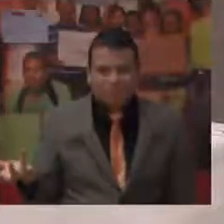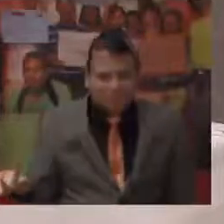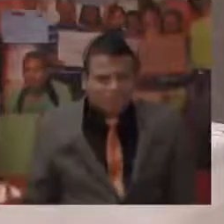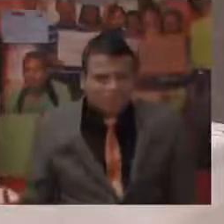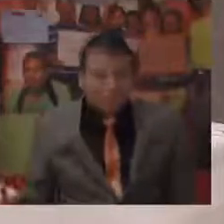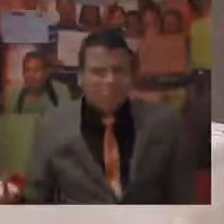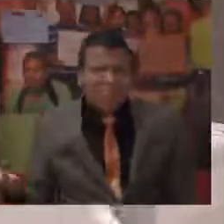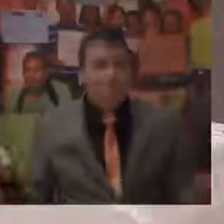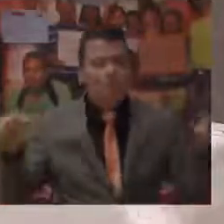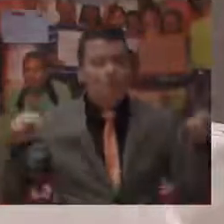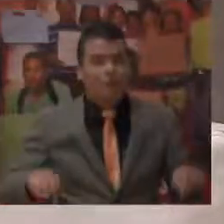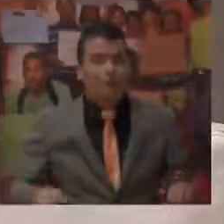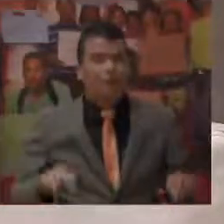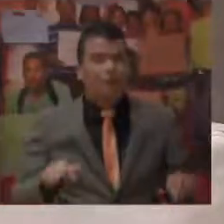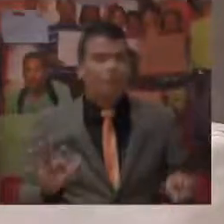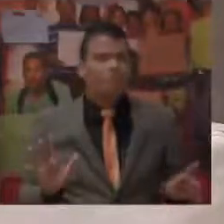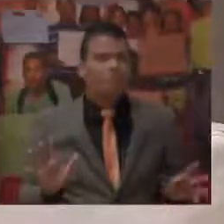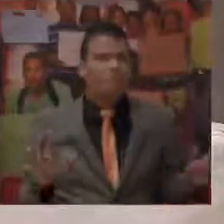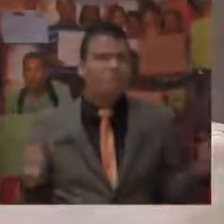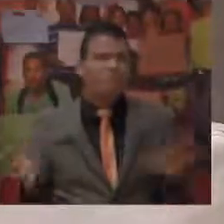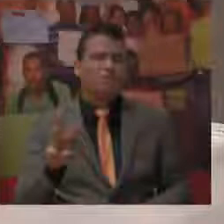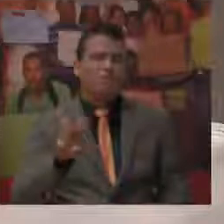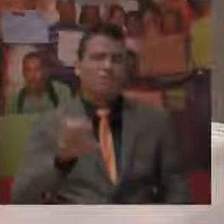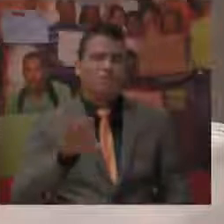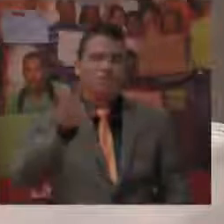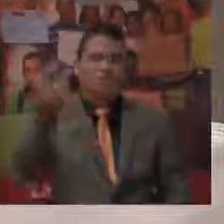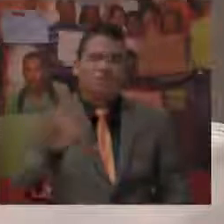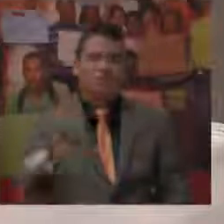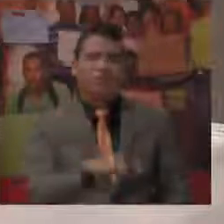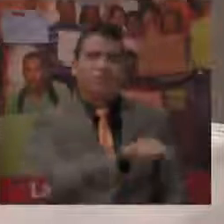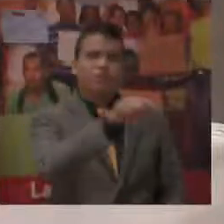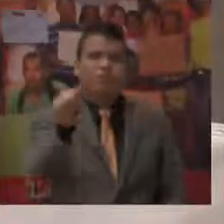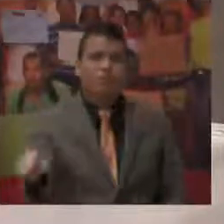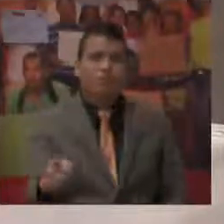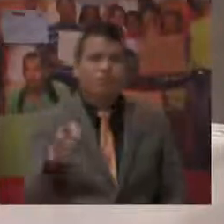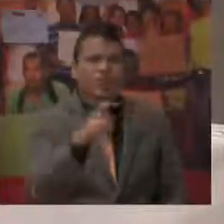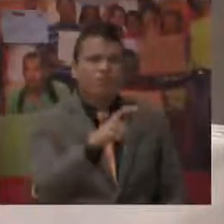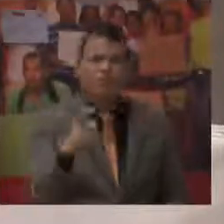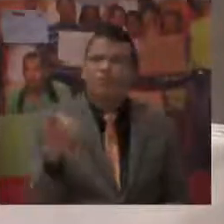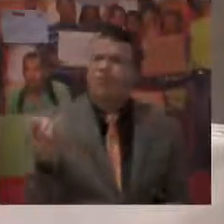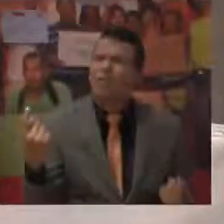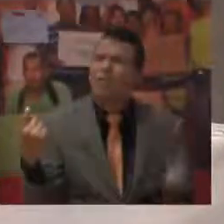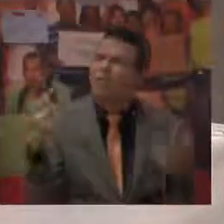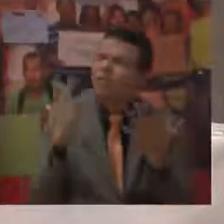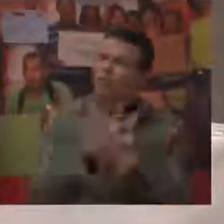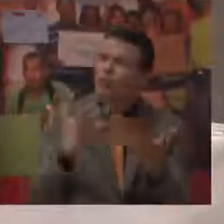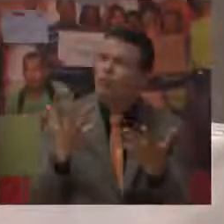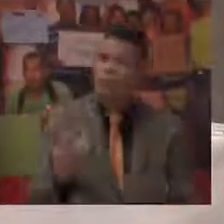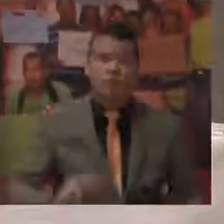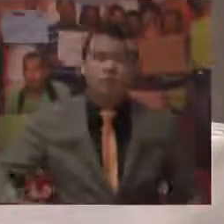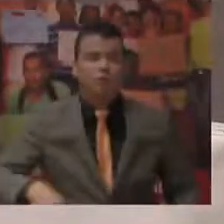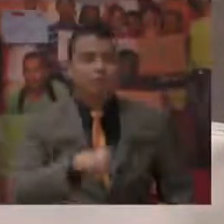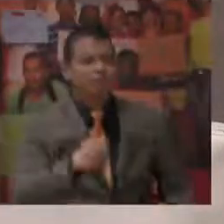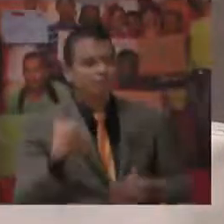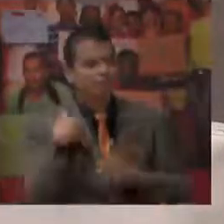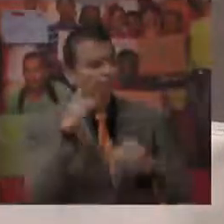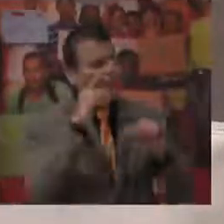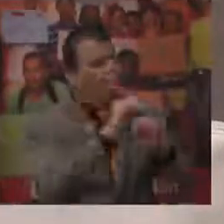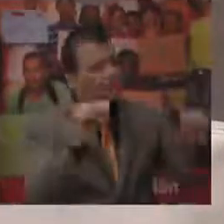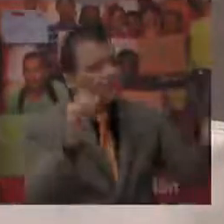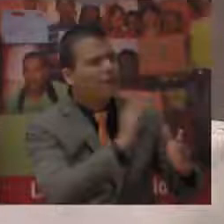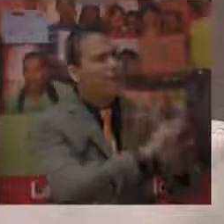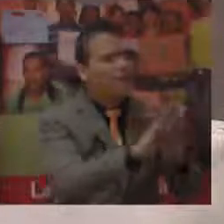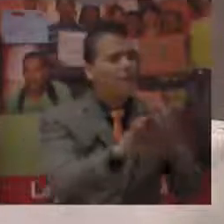Lamentablemente hoy en día, quizá el 80% de los abogados todavía no lo están entendiendo, y es nuestro deber socializar también eso